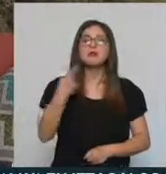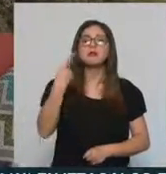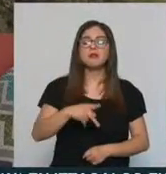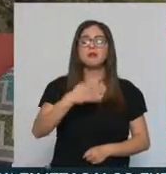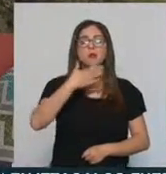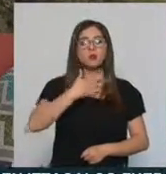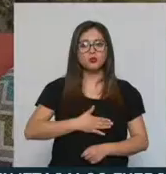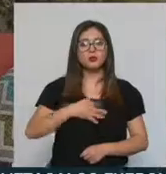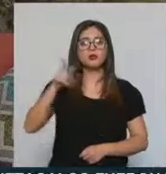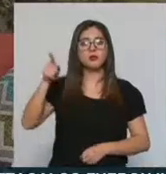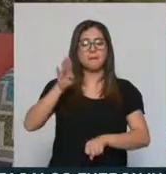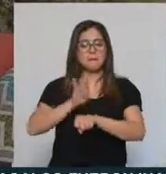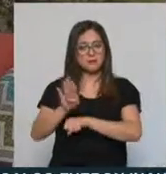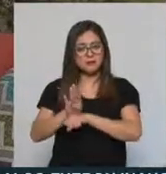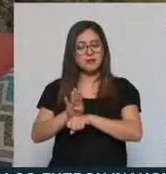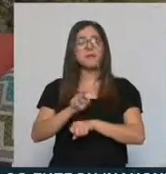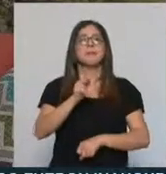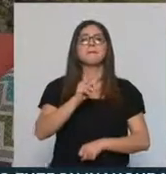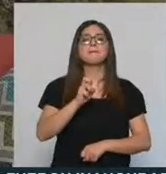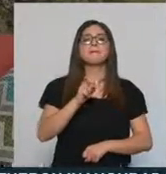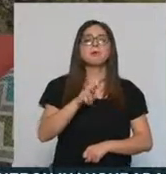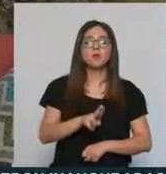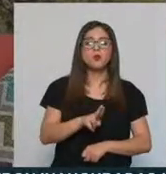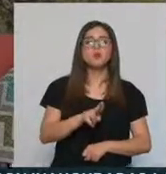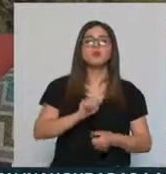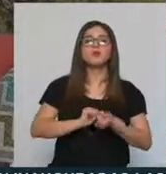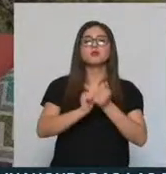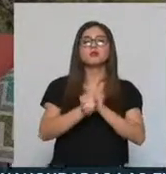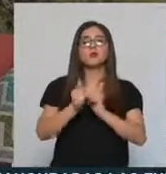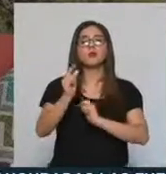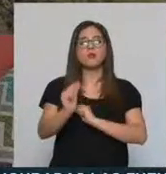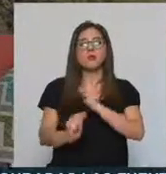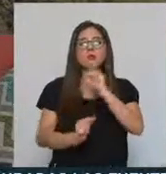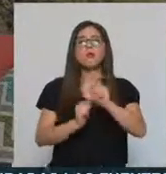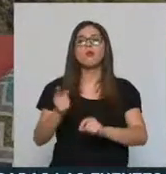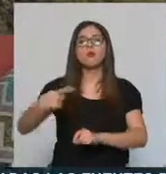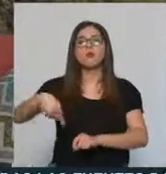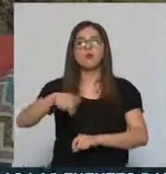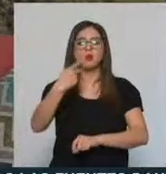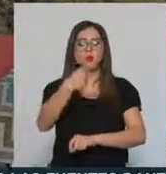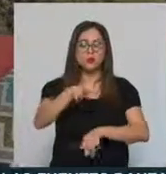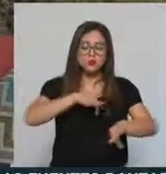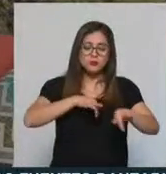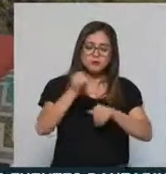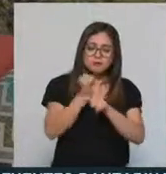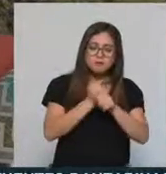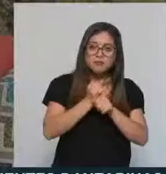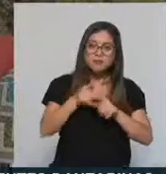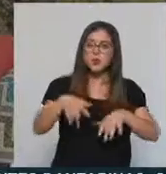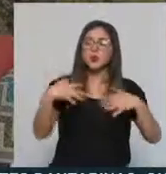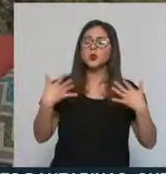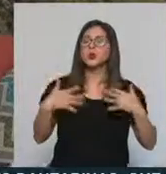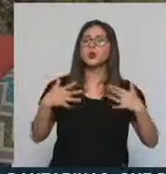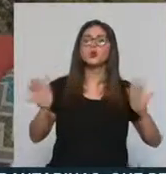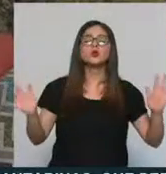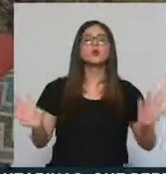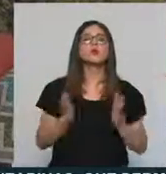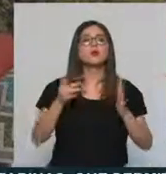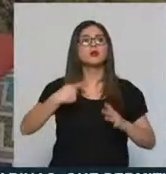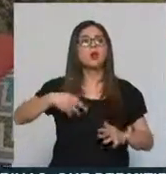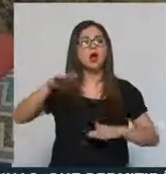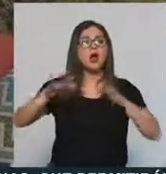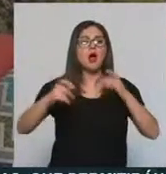caso de Brasil y Perú, que está haciendo pues un trabajo bastante sorprendente para lo que